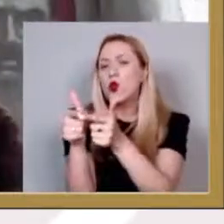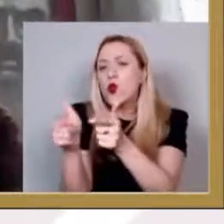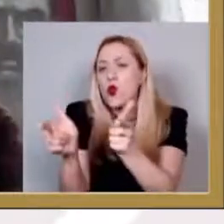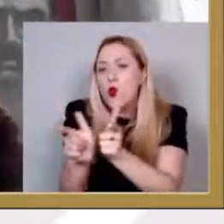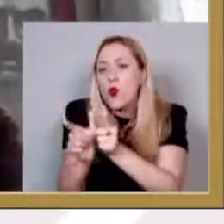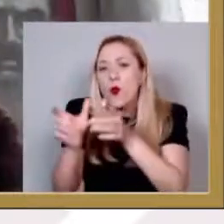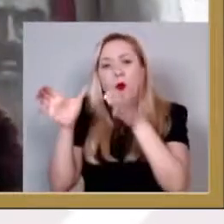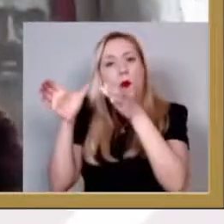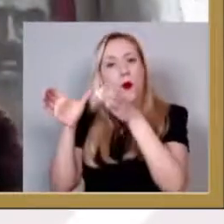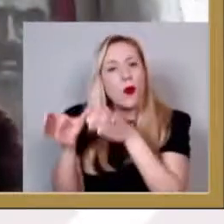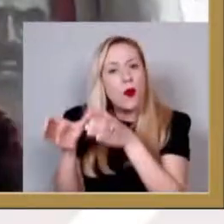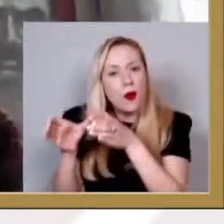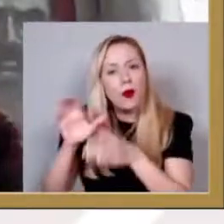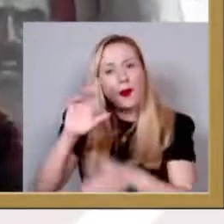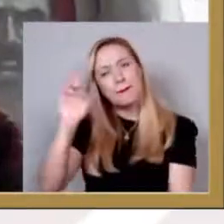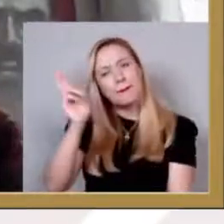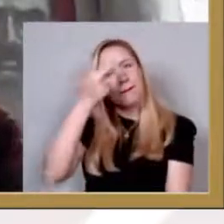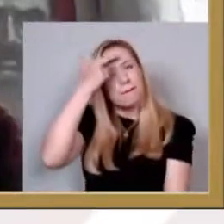la década